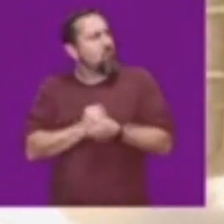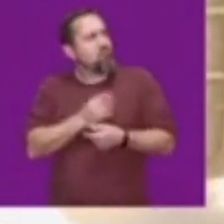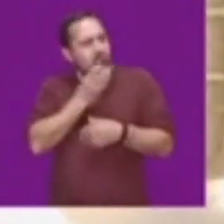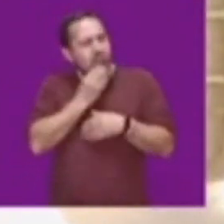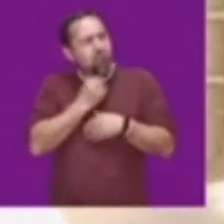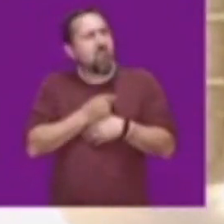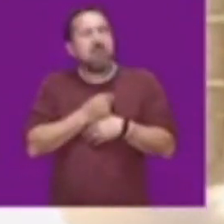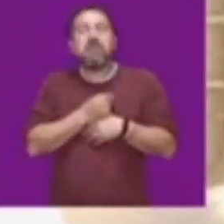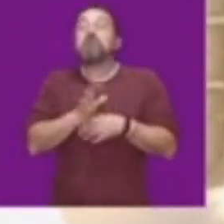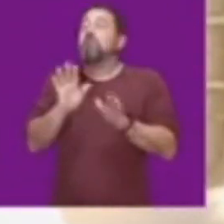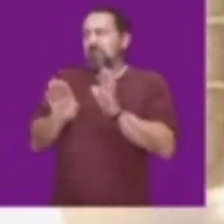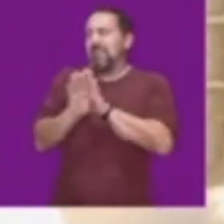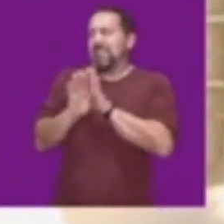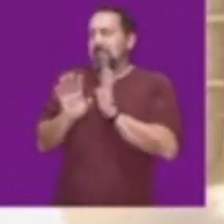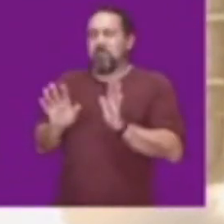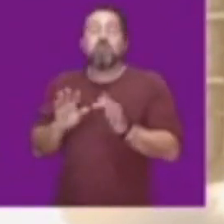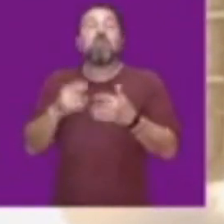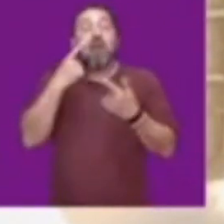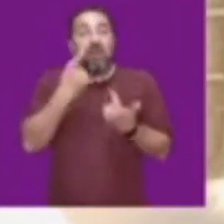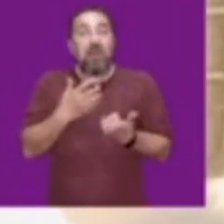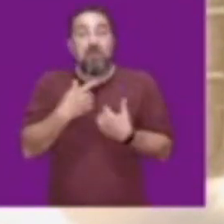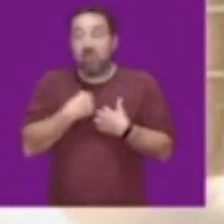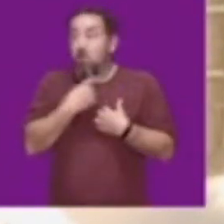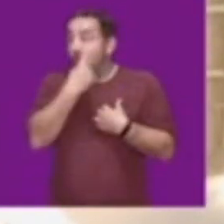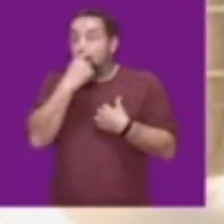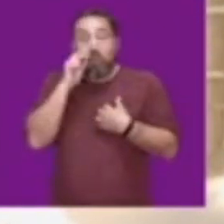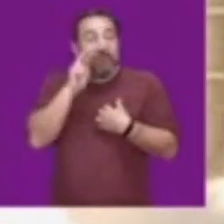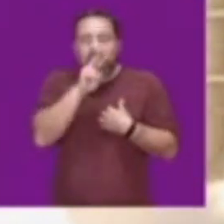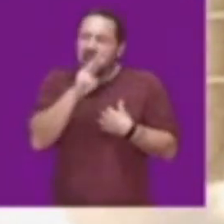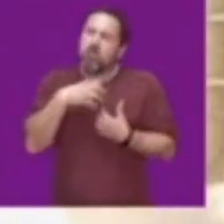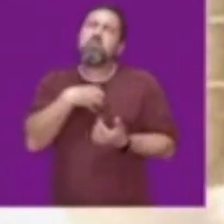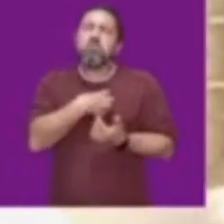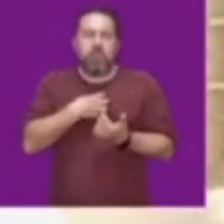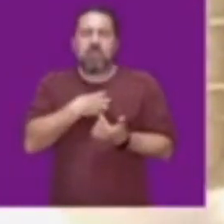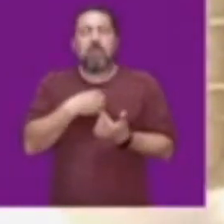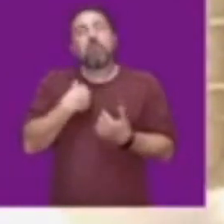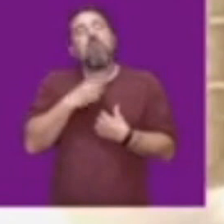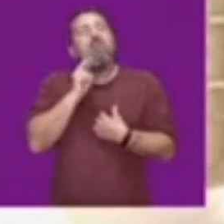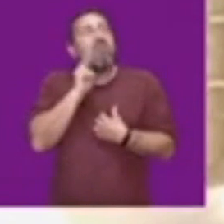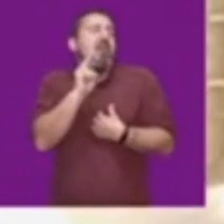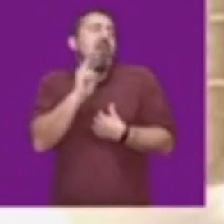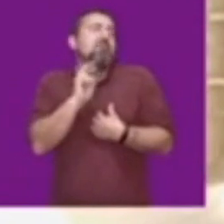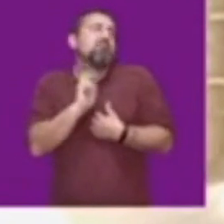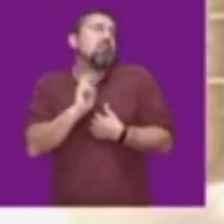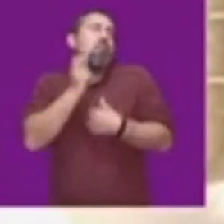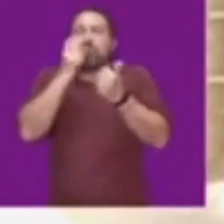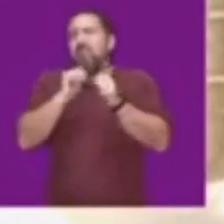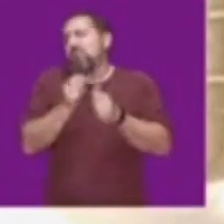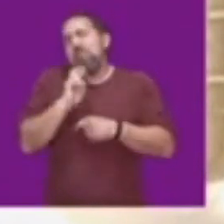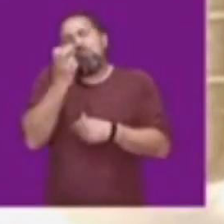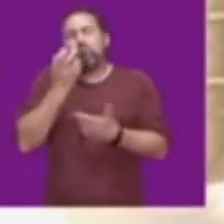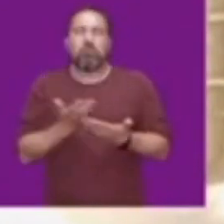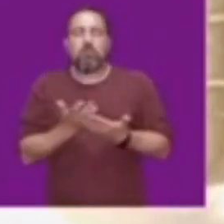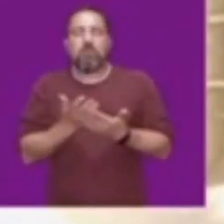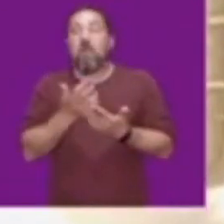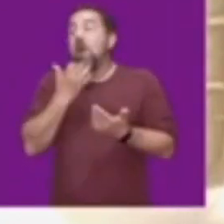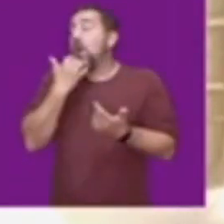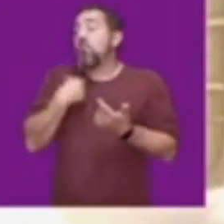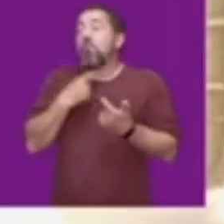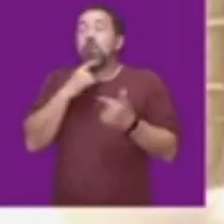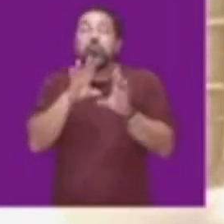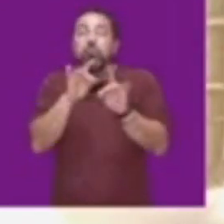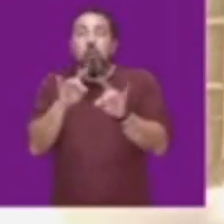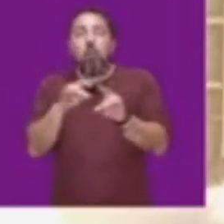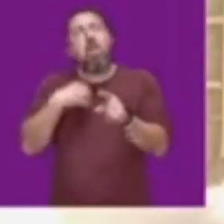seguimos. A mí me cuesta ver con los ojos, así que veo de otra forma. Por ejemplo, puedo tocar